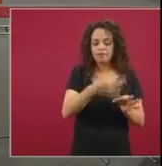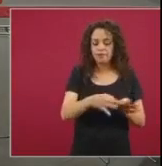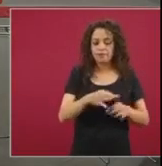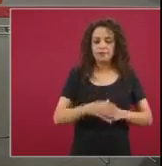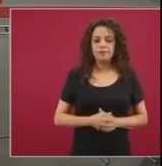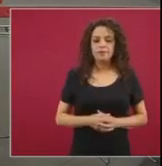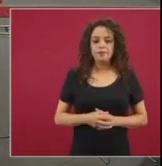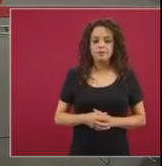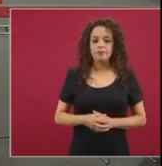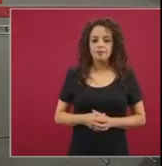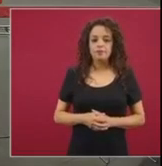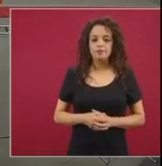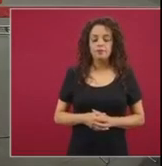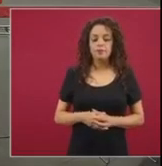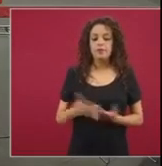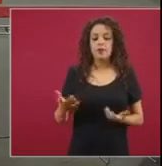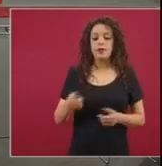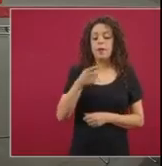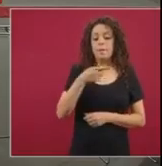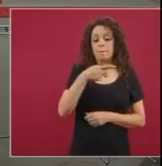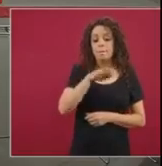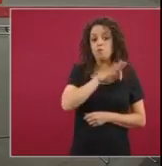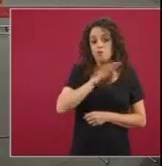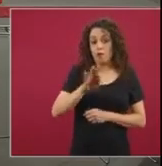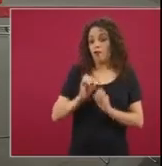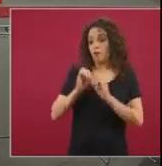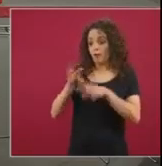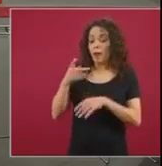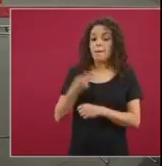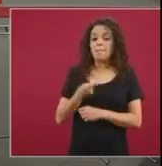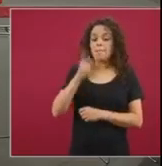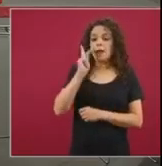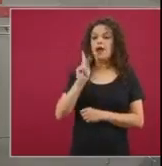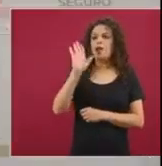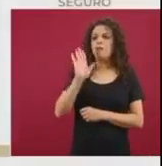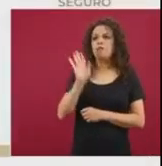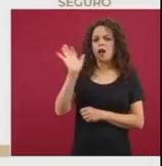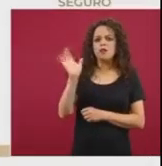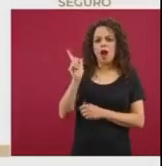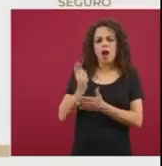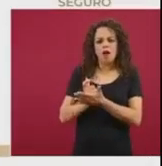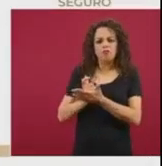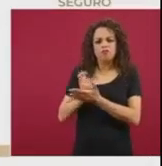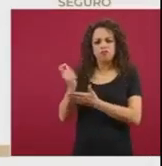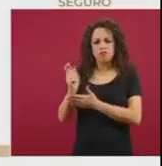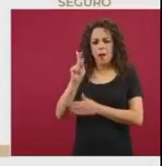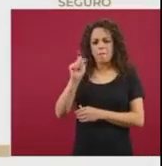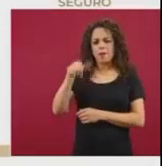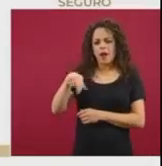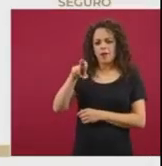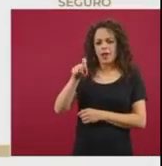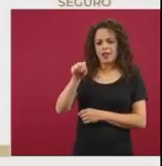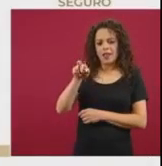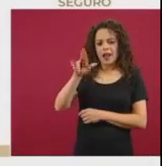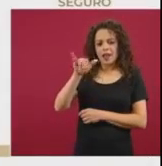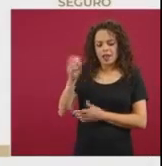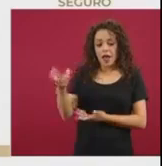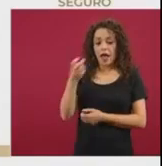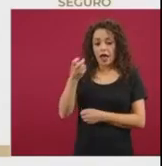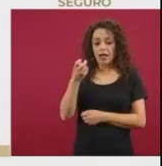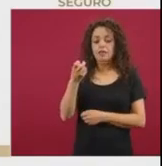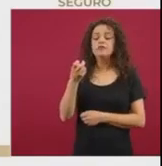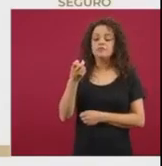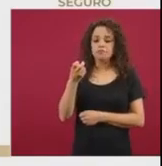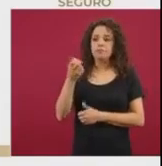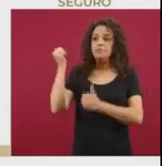pero ahorita parece que está recobrando todo, no su normalidad, pero por lo menos ya tenemos los mismos tiempos que anteriormente de llegada de